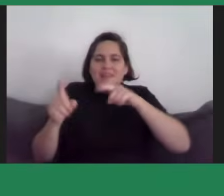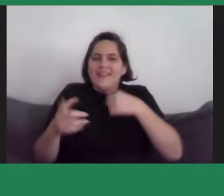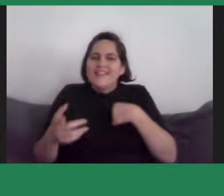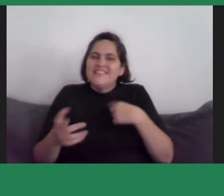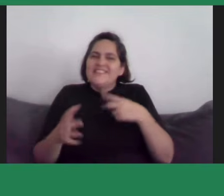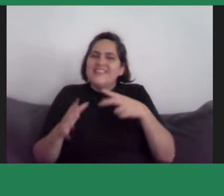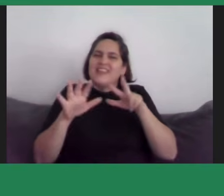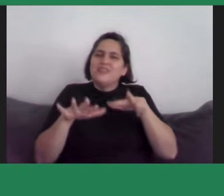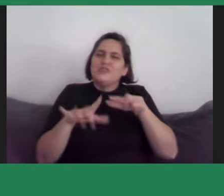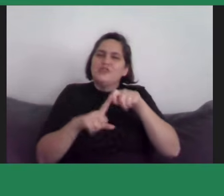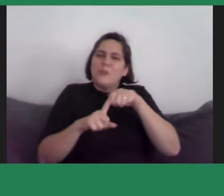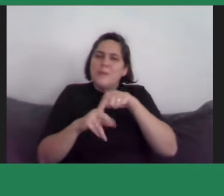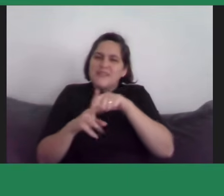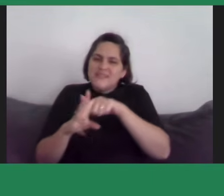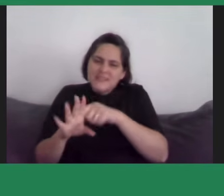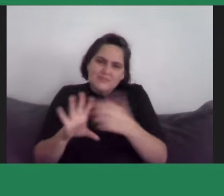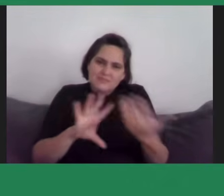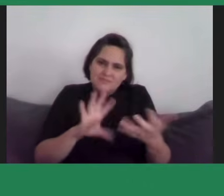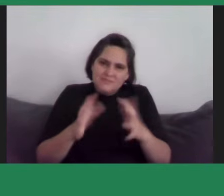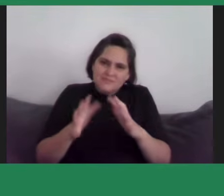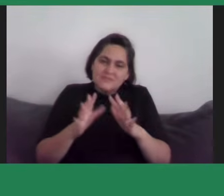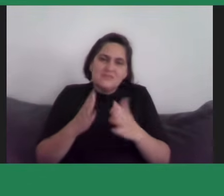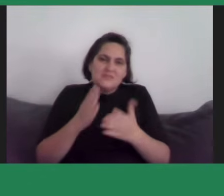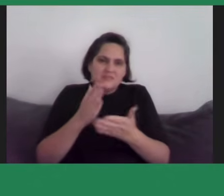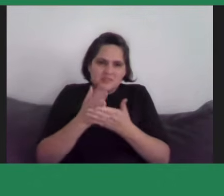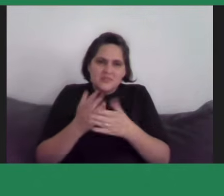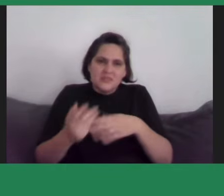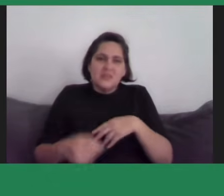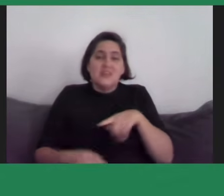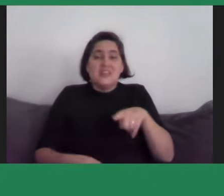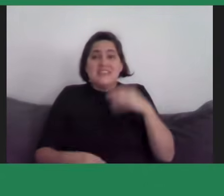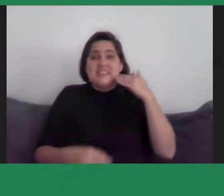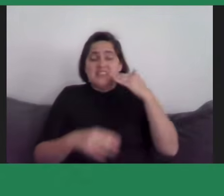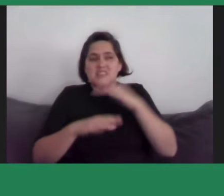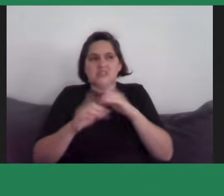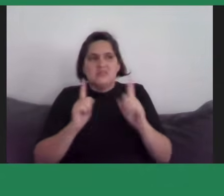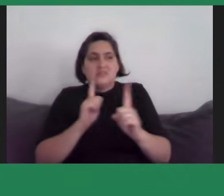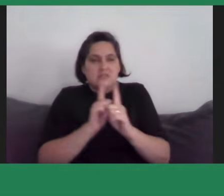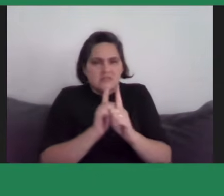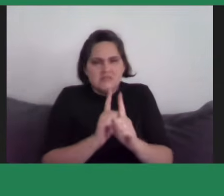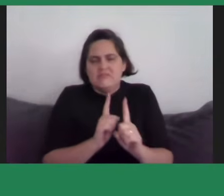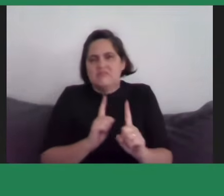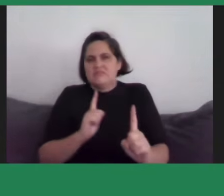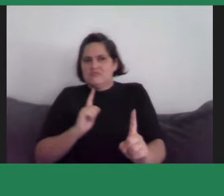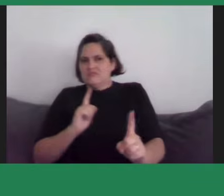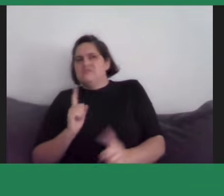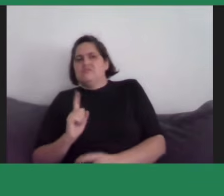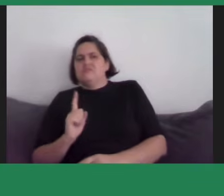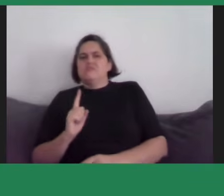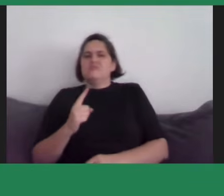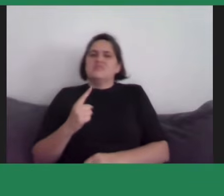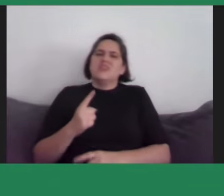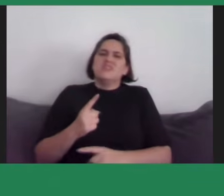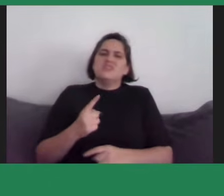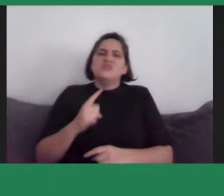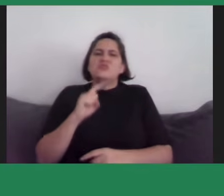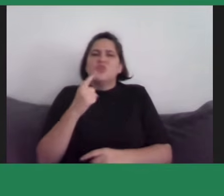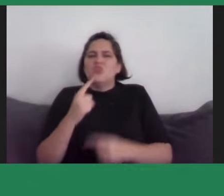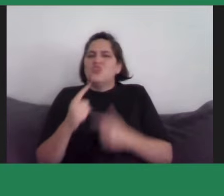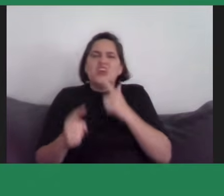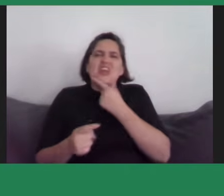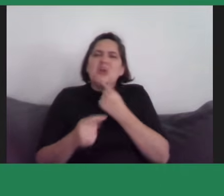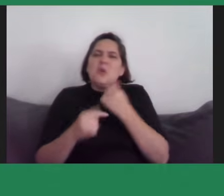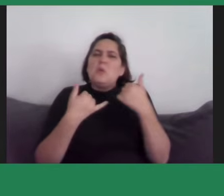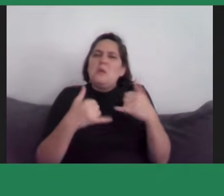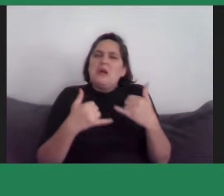edad. Cuando tiene bajo interés hacia otros niños o niñas, no, no tiene interés para jugar con ellos hacia los